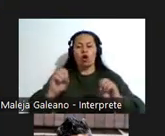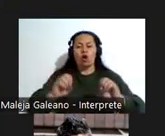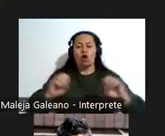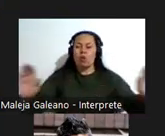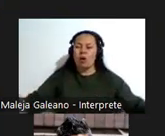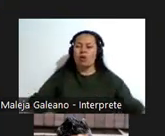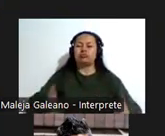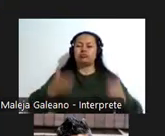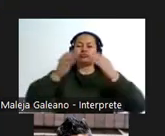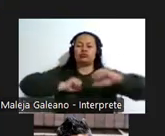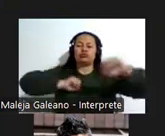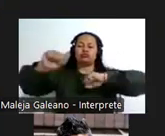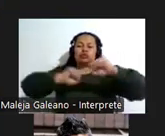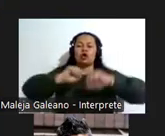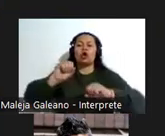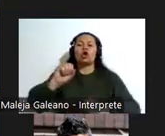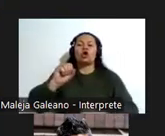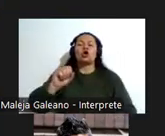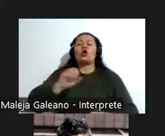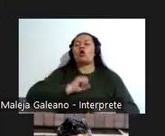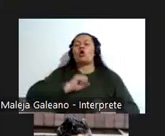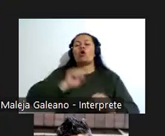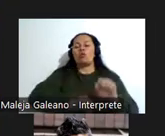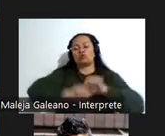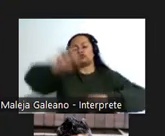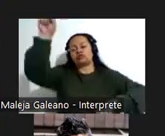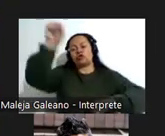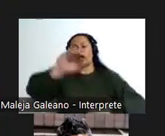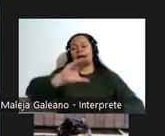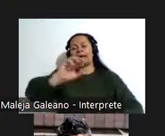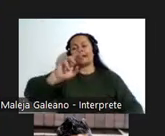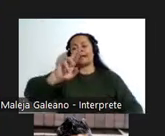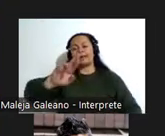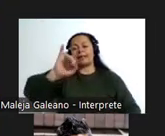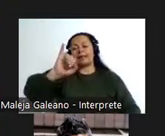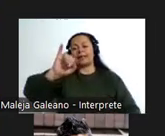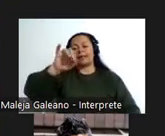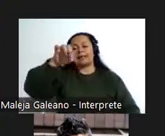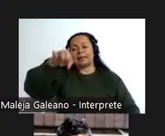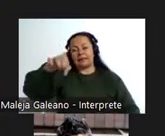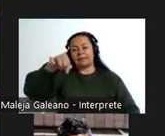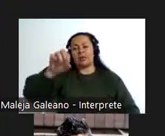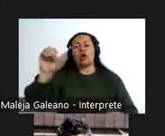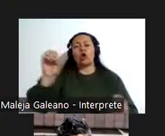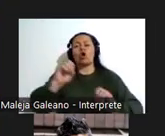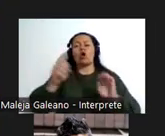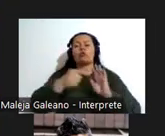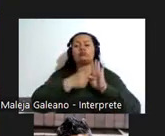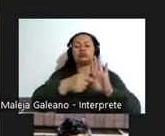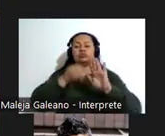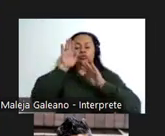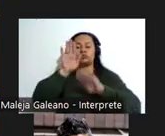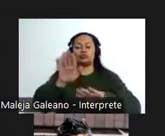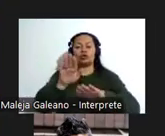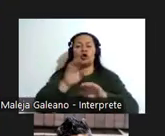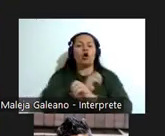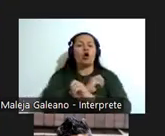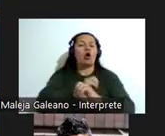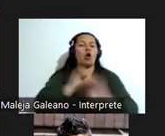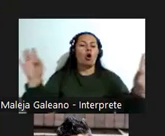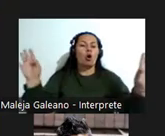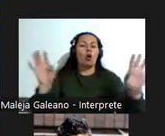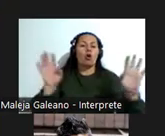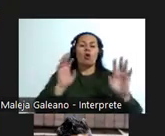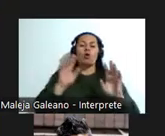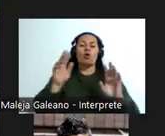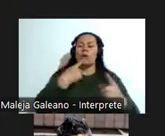como supercrip. O como cualquier personaje que pretenda totalizar, representar o ponerle como una clausura al diálogo sobre lo